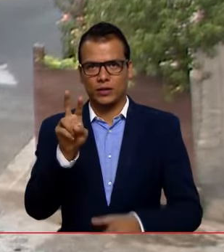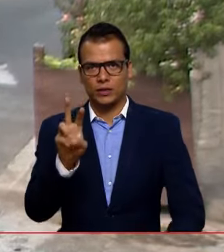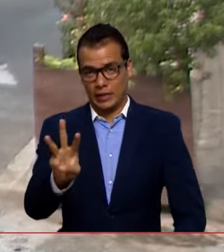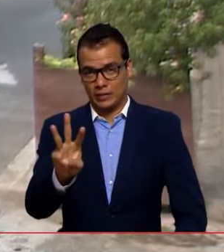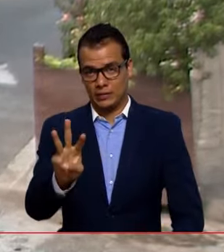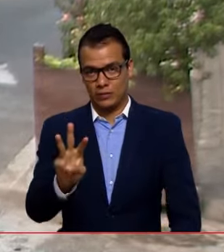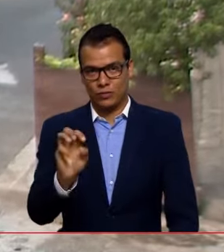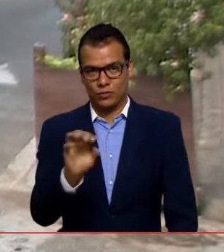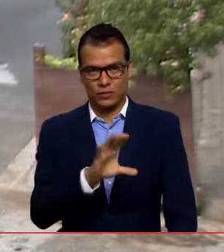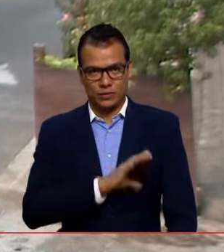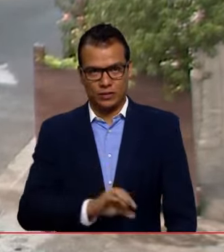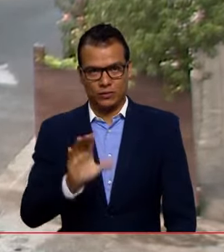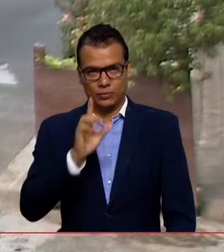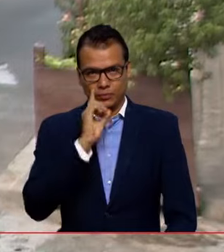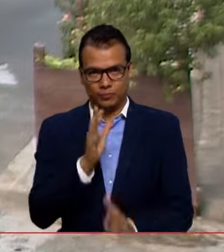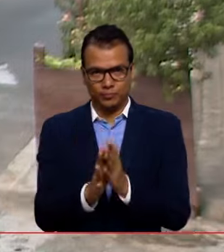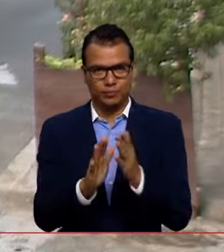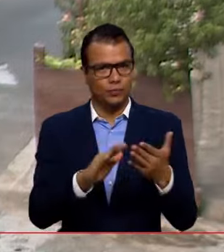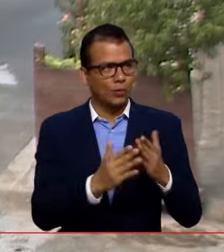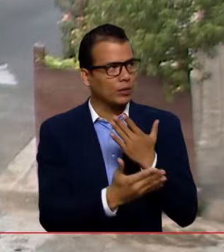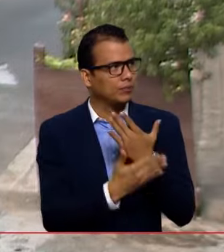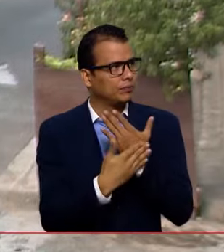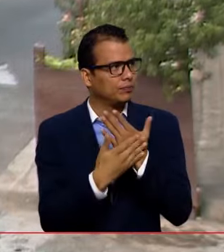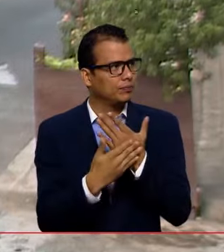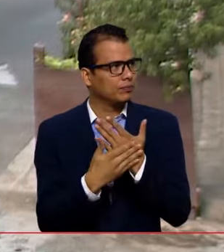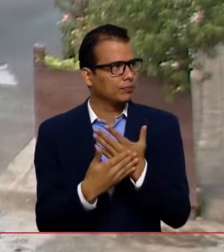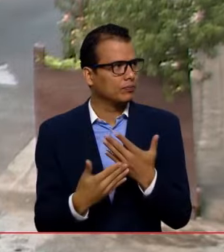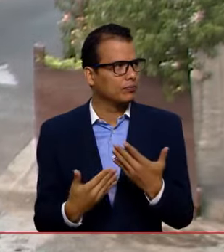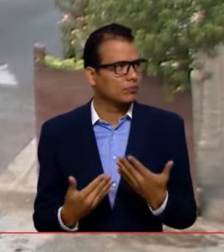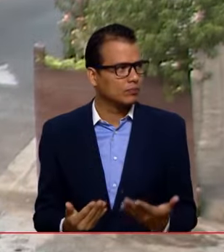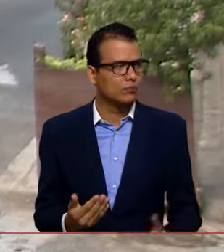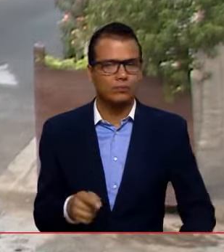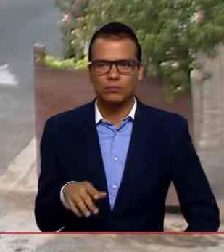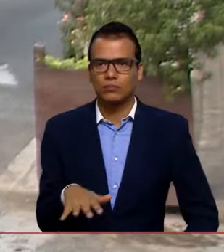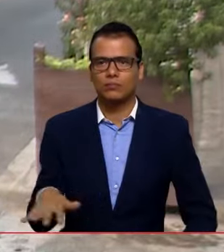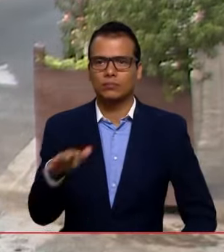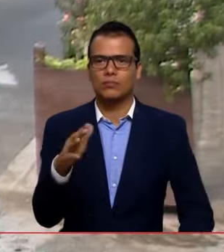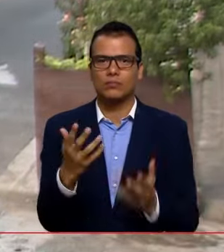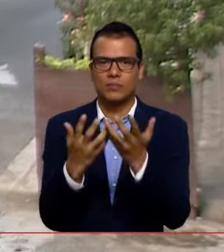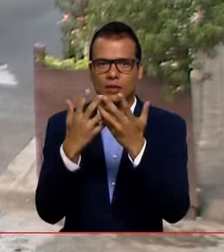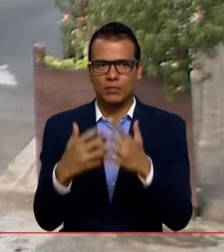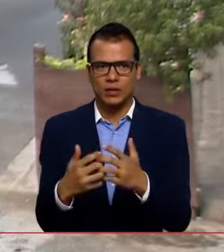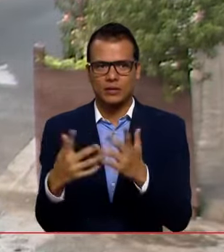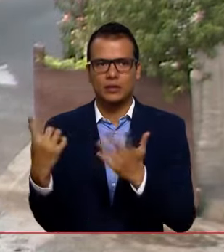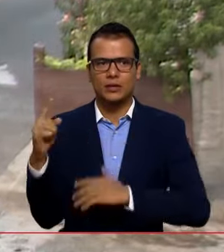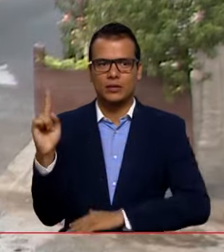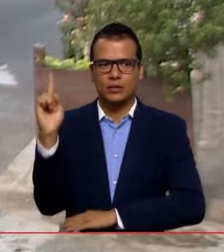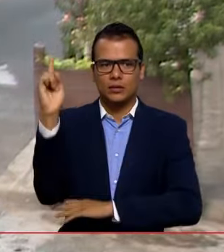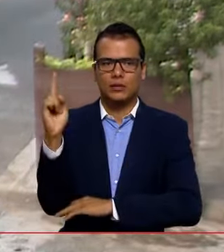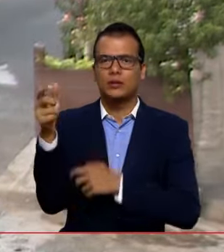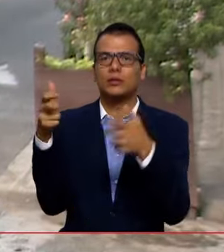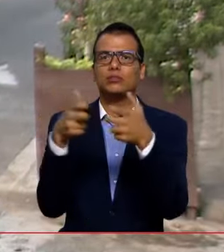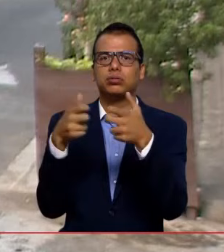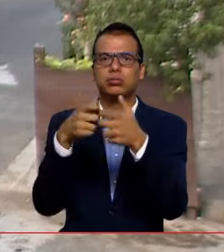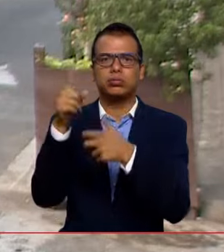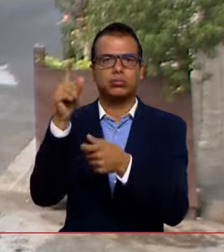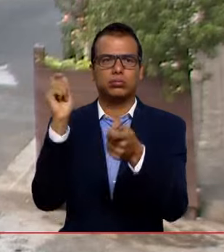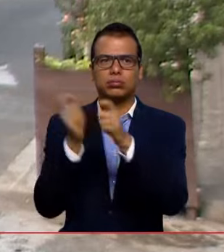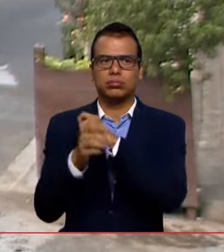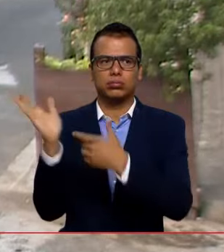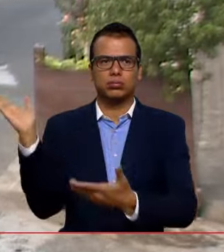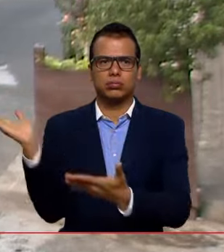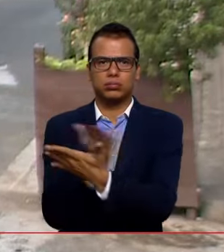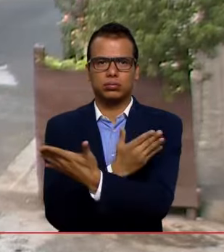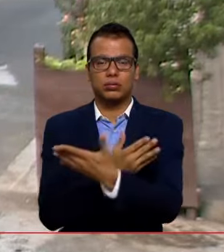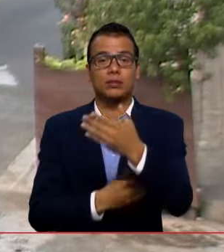de Cali. Básicamente lo que la comunidad pide es que tanto esa fábrica como el poste sean removidos, reubicados. Ellos